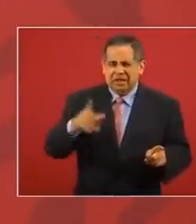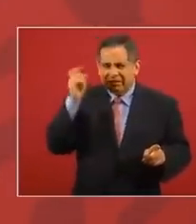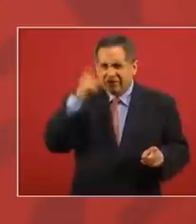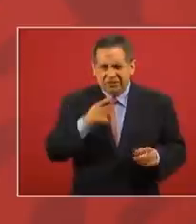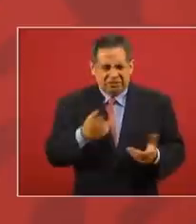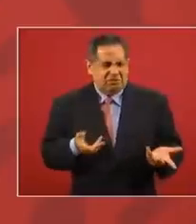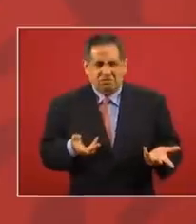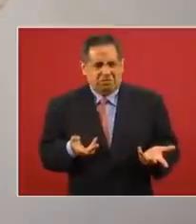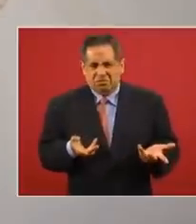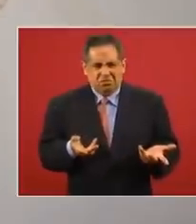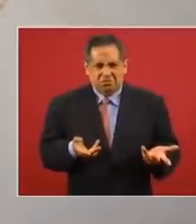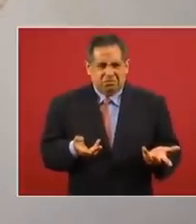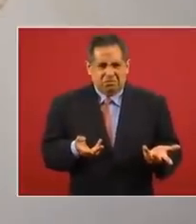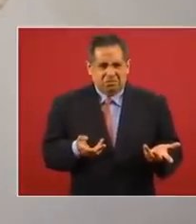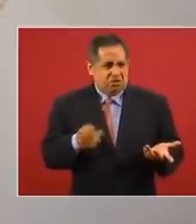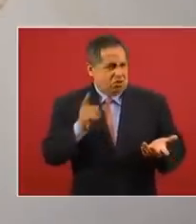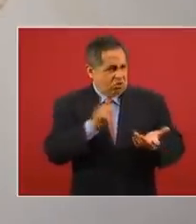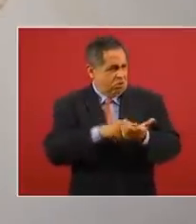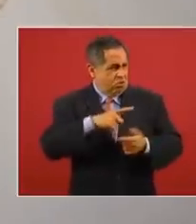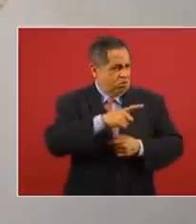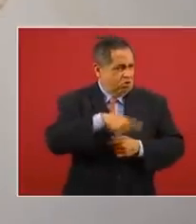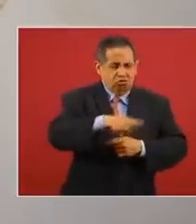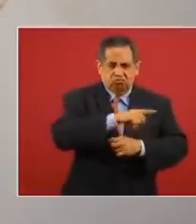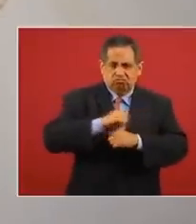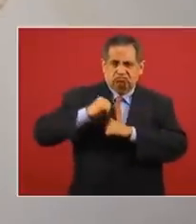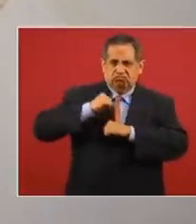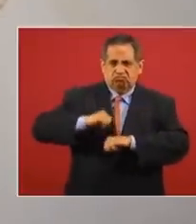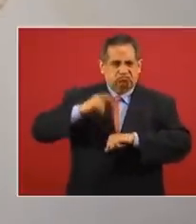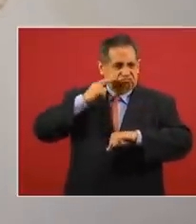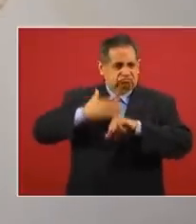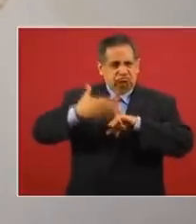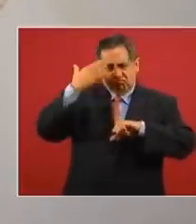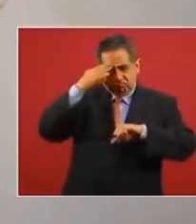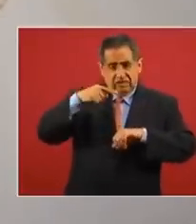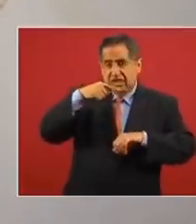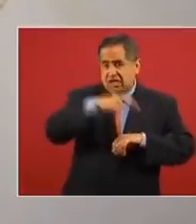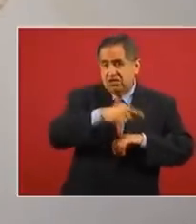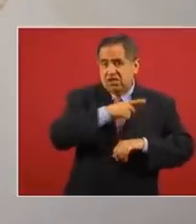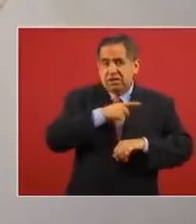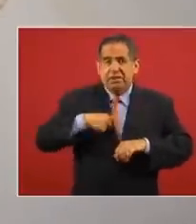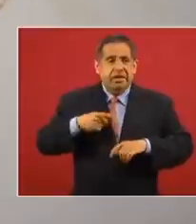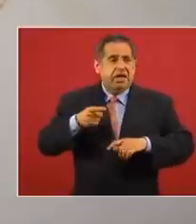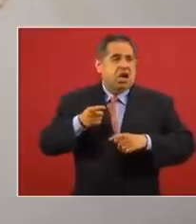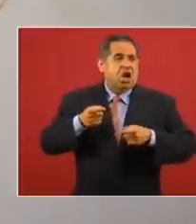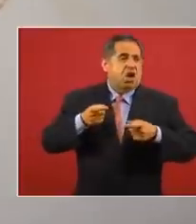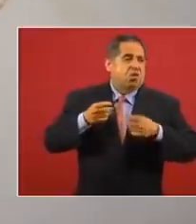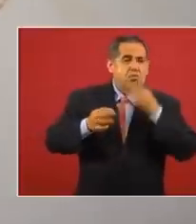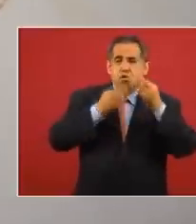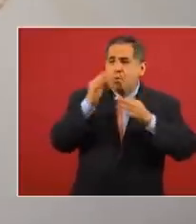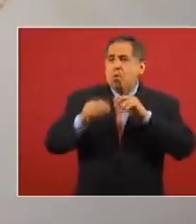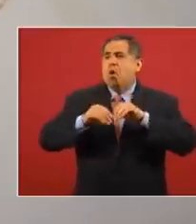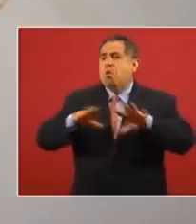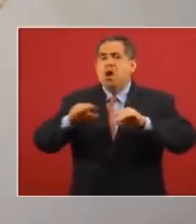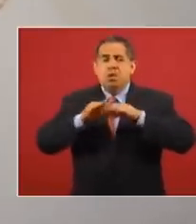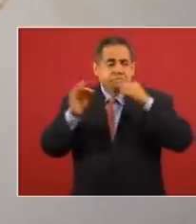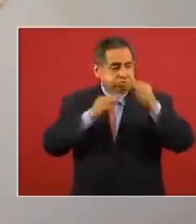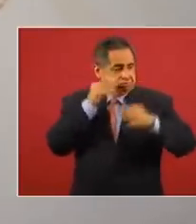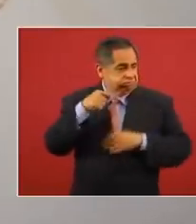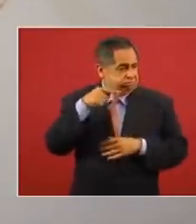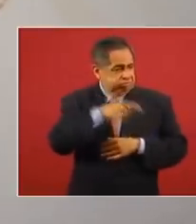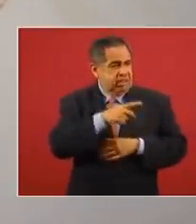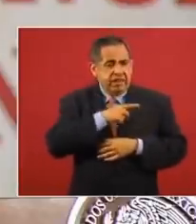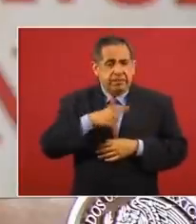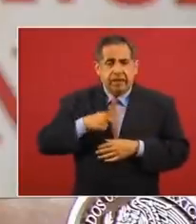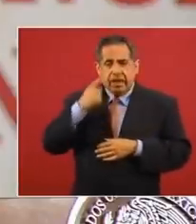si ellos son los que tienen que promover que haya